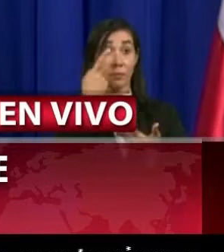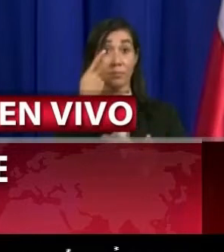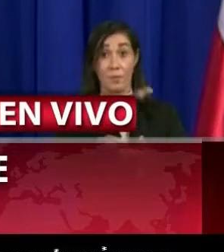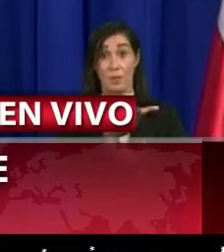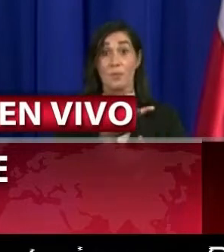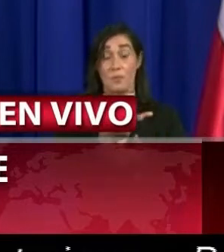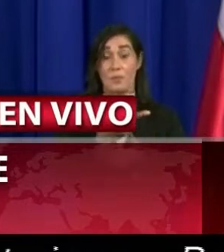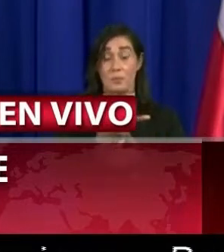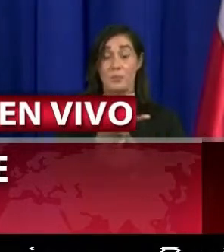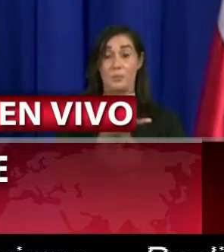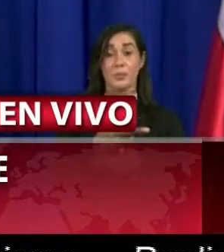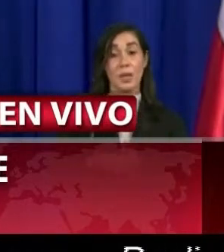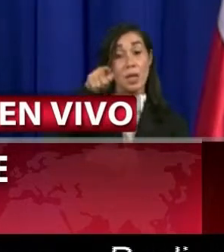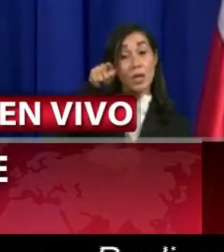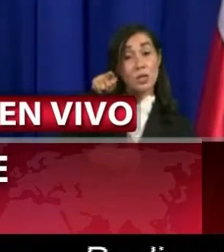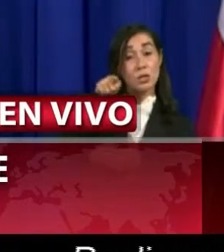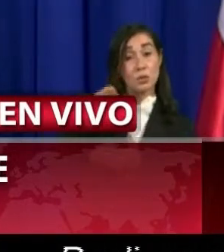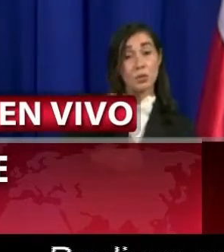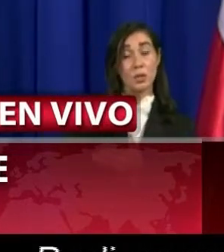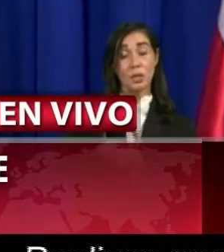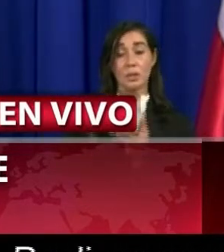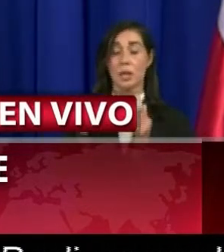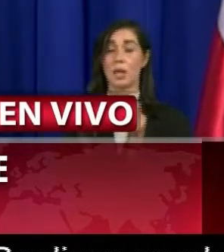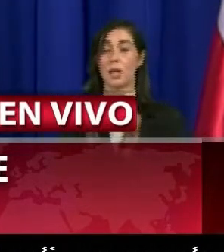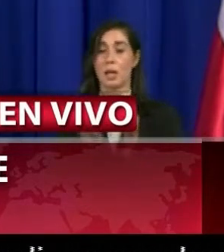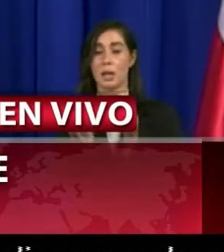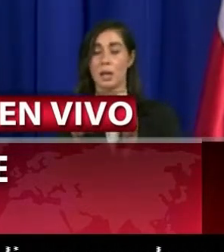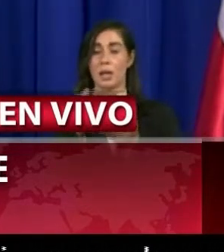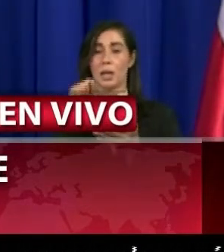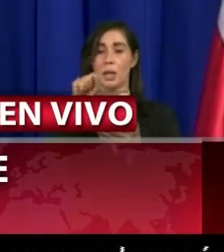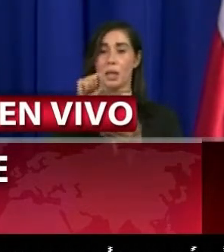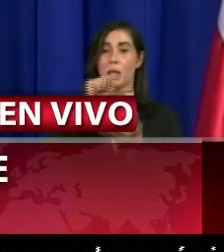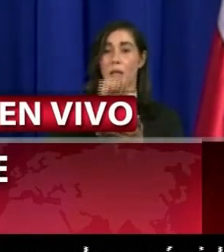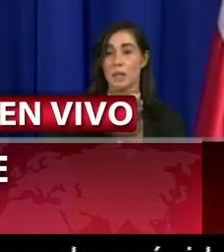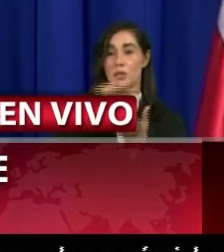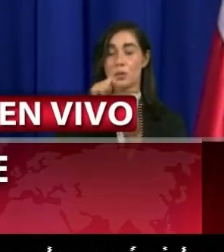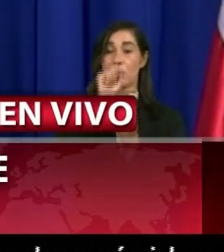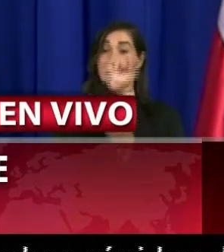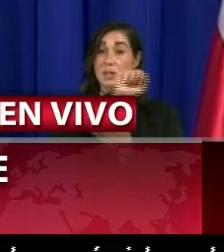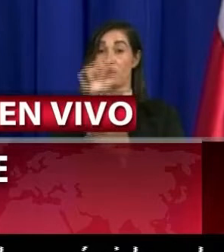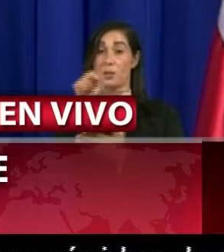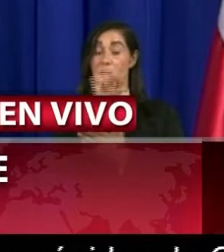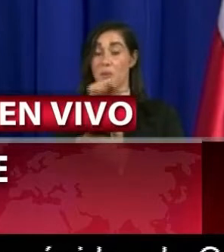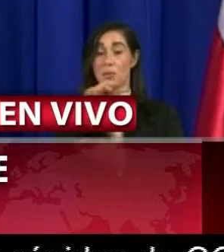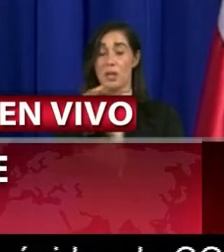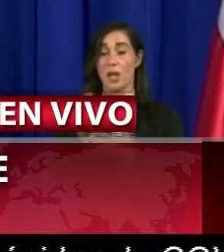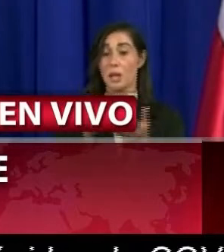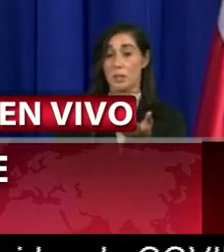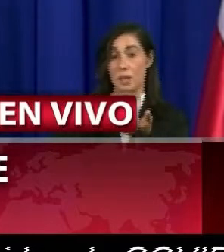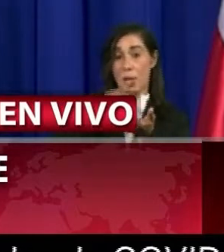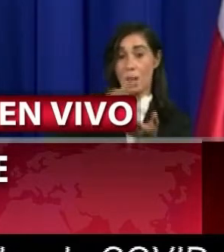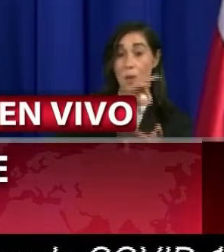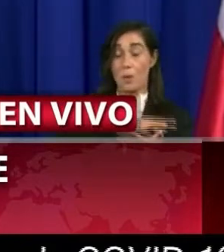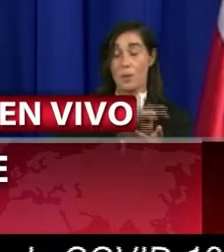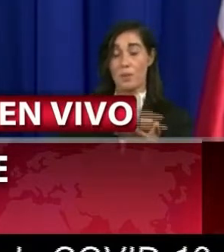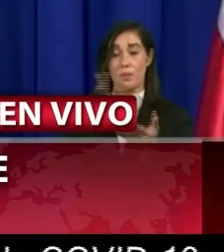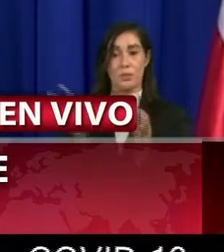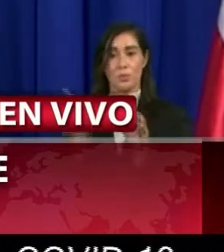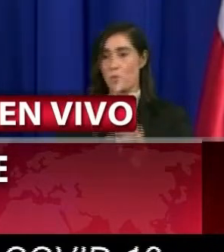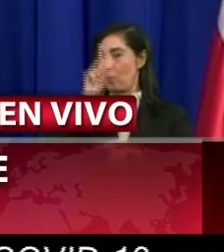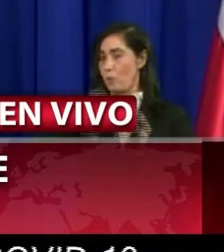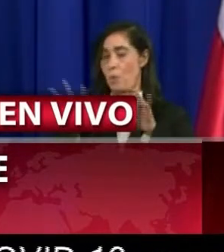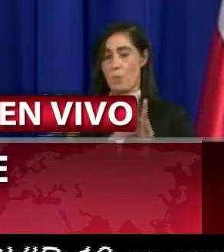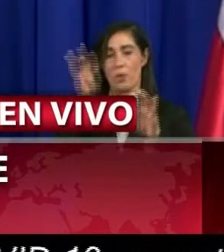igual, si usted está activo en la Tesorería de la Seguridad Social, tampoco puede pertenecer al programa Quédate en